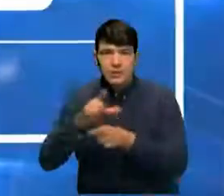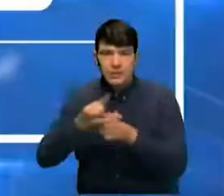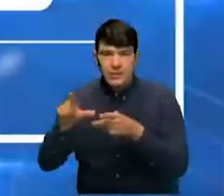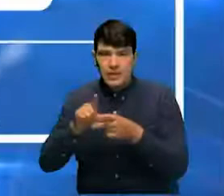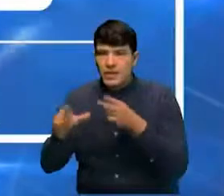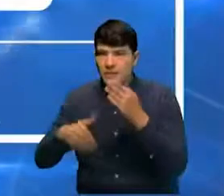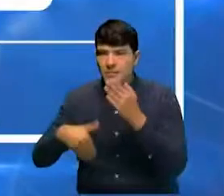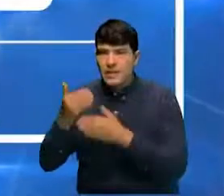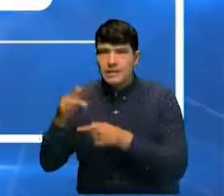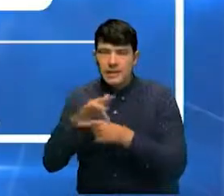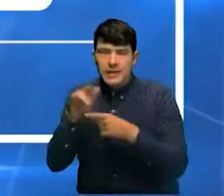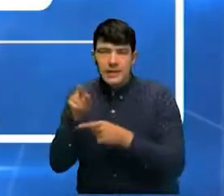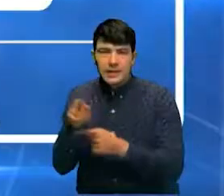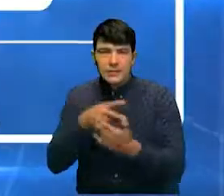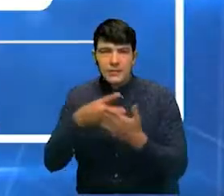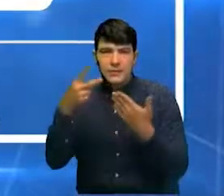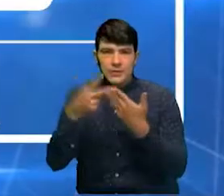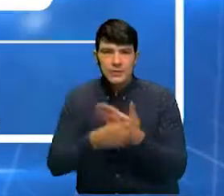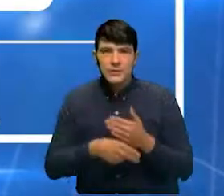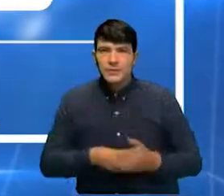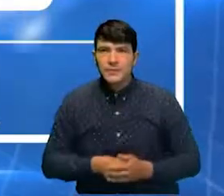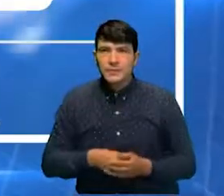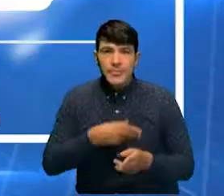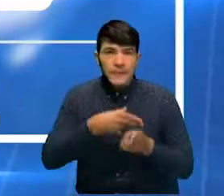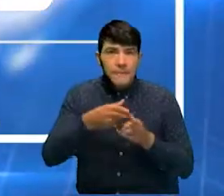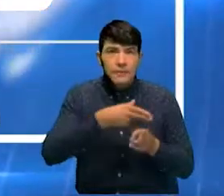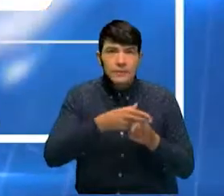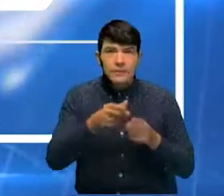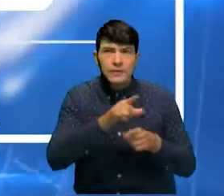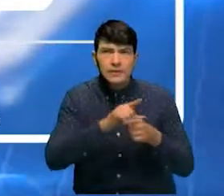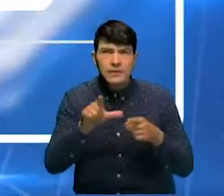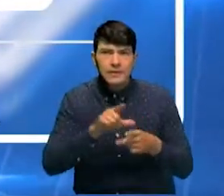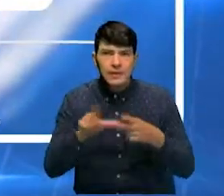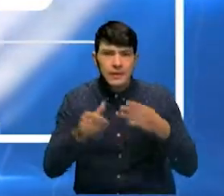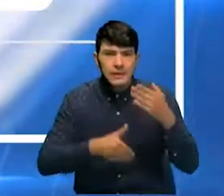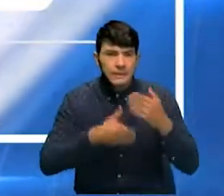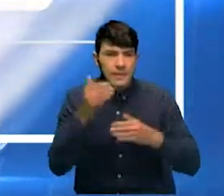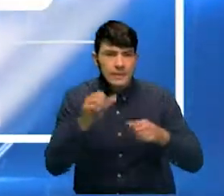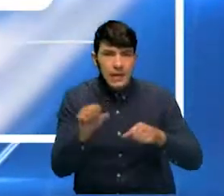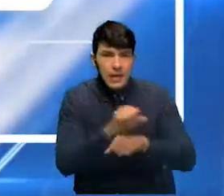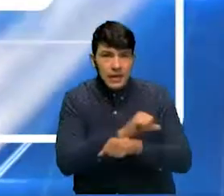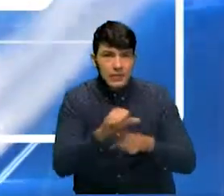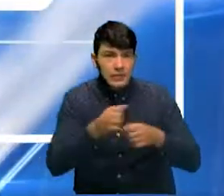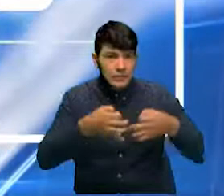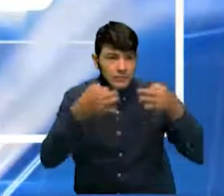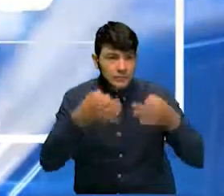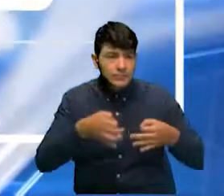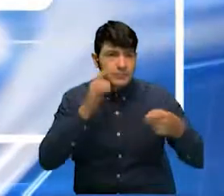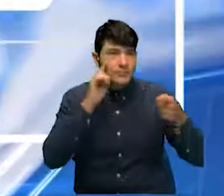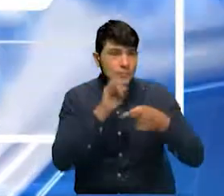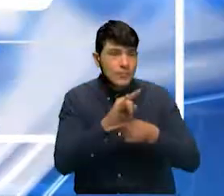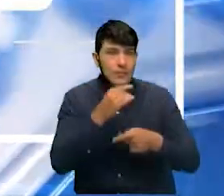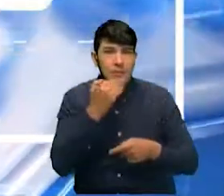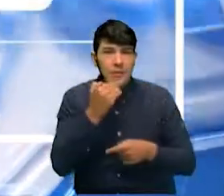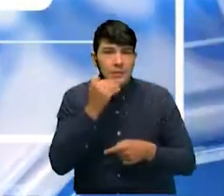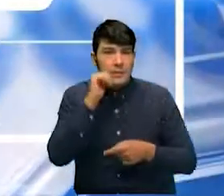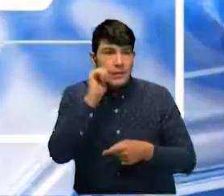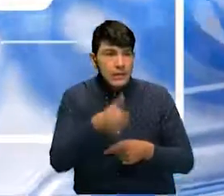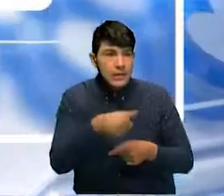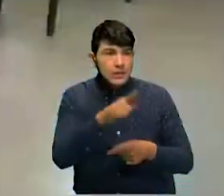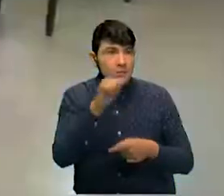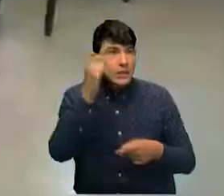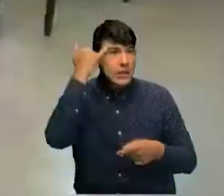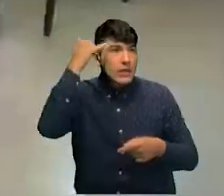semanas. Implementar en las próximas semanas esa unidad móvil migratoria. Lo que pretendemos es, si el día de mañana se les vuelve a ocurrir cerrar la